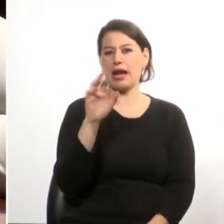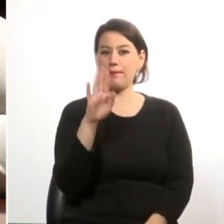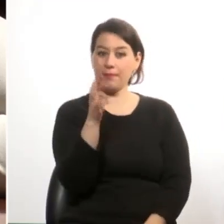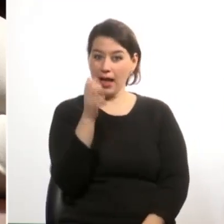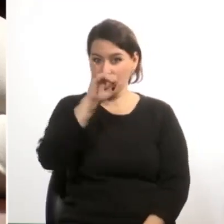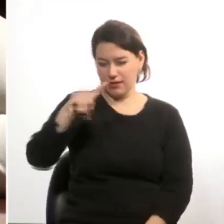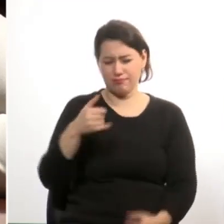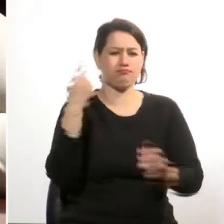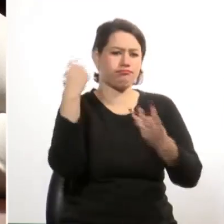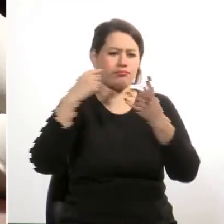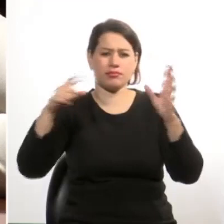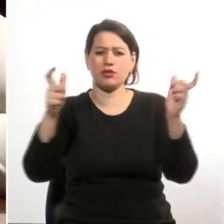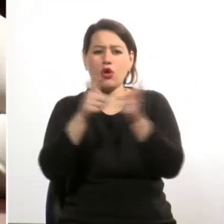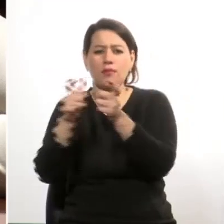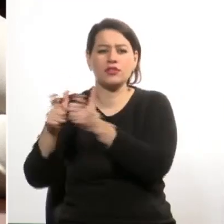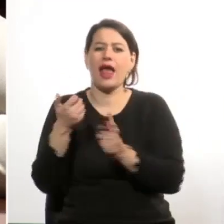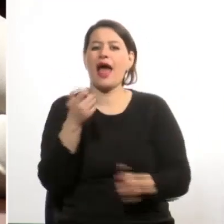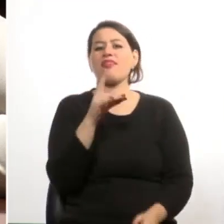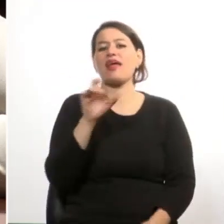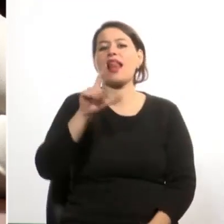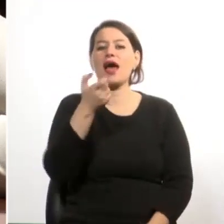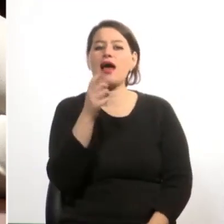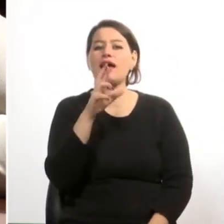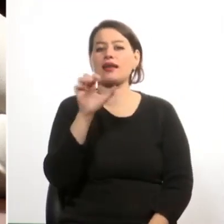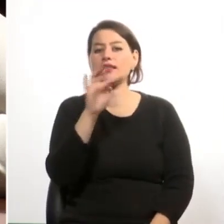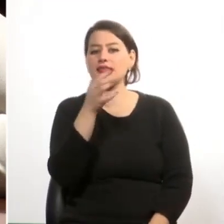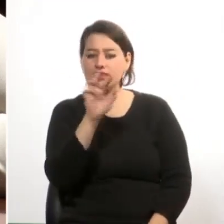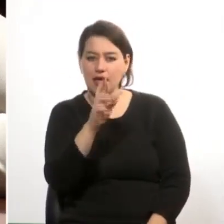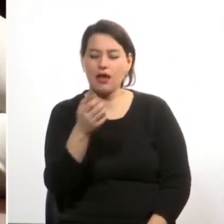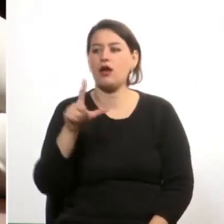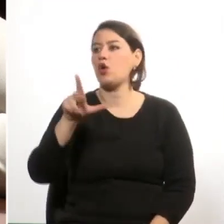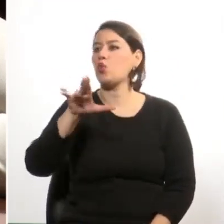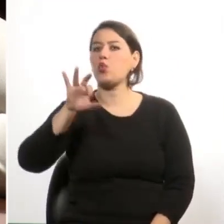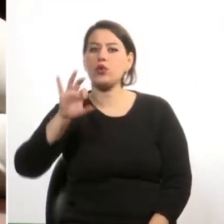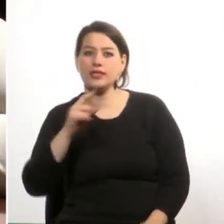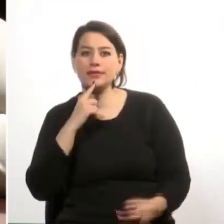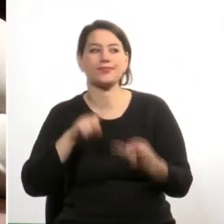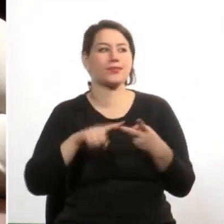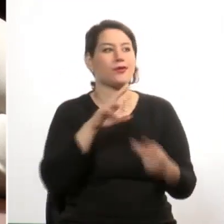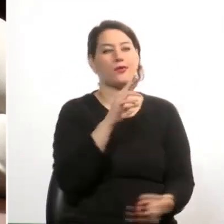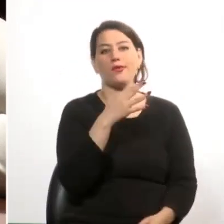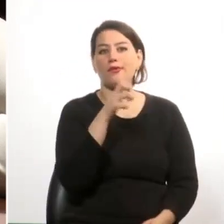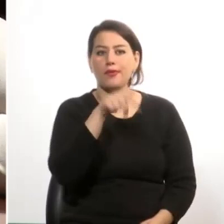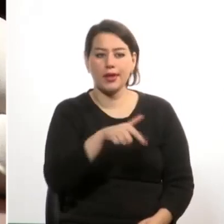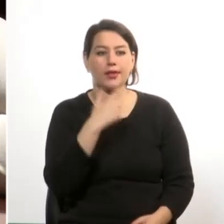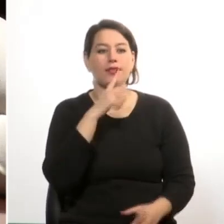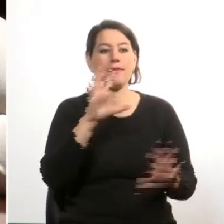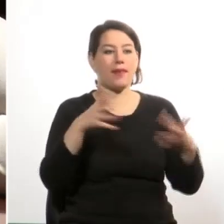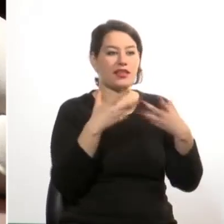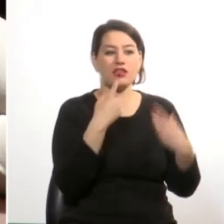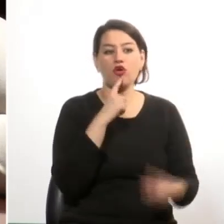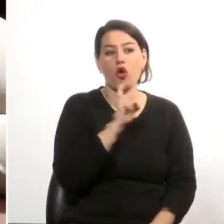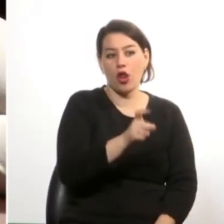otras comisiones, Adela Reta, Luis Faropa, Rubén Correa Freitas, por el Partido